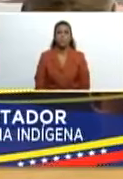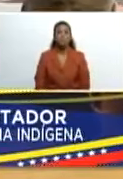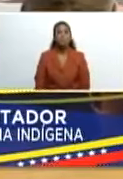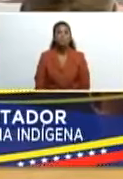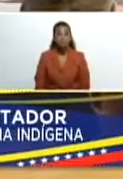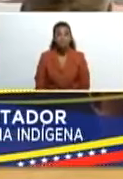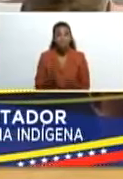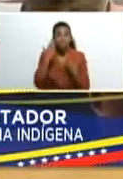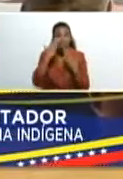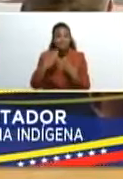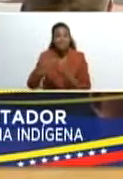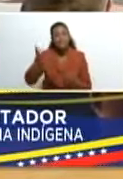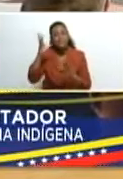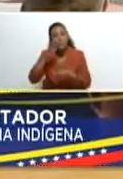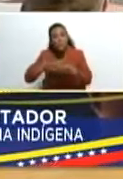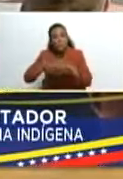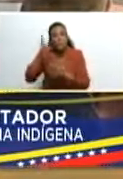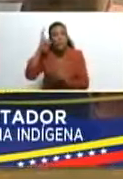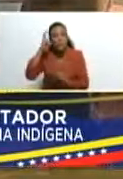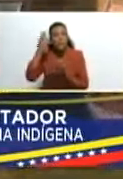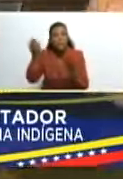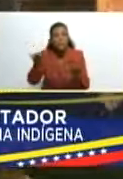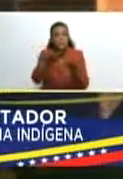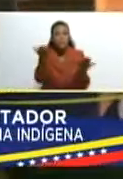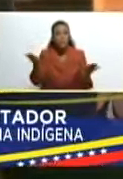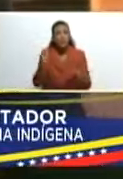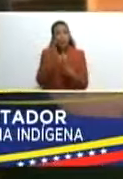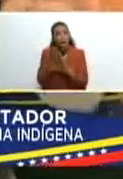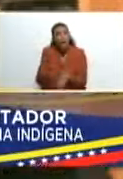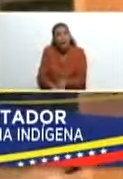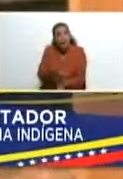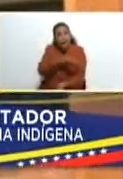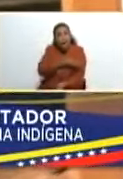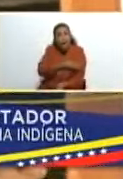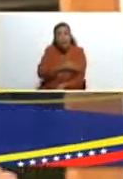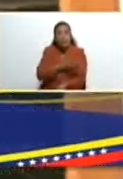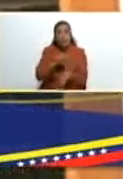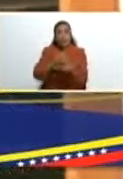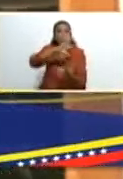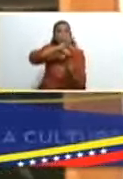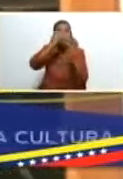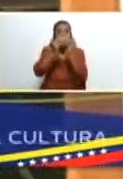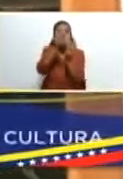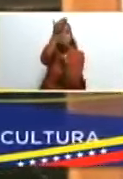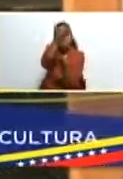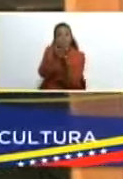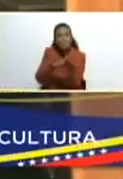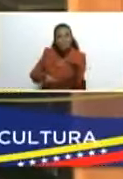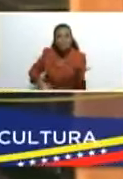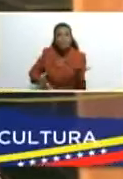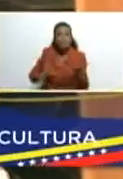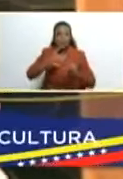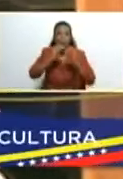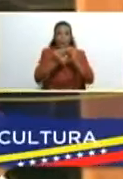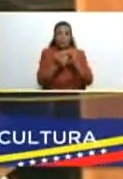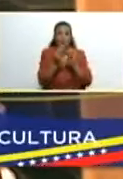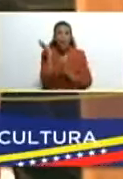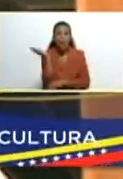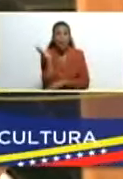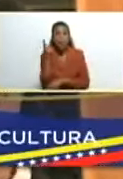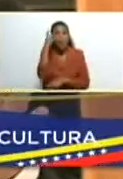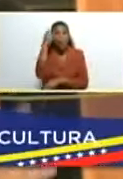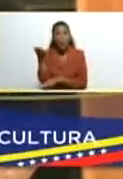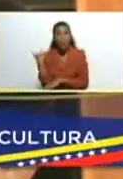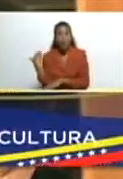Aló, ¿me escuchan? Disculpen ustedes. Solo quería, antes de hacerle una muy sintética reseña de lo que ha sucedido en estos